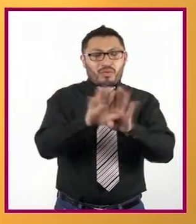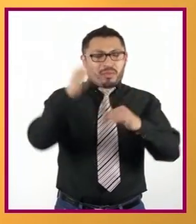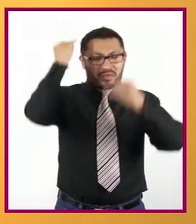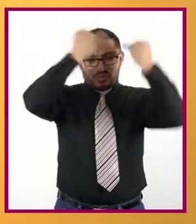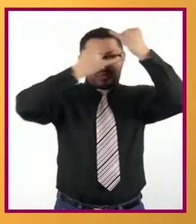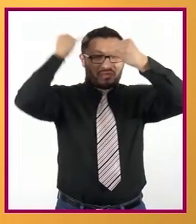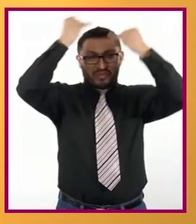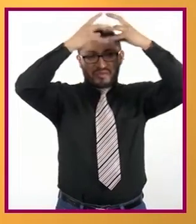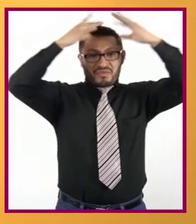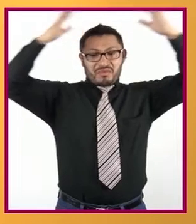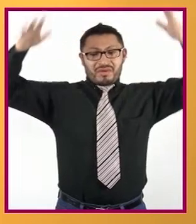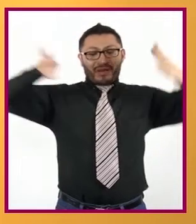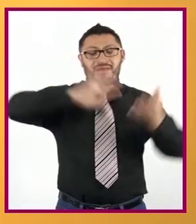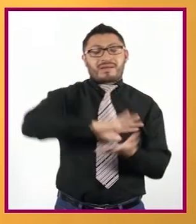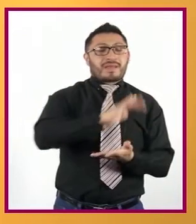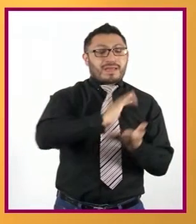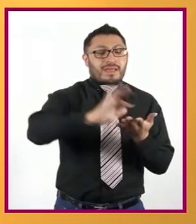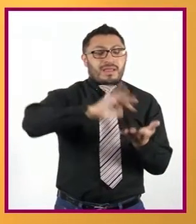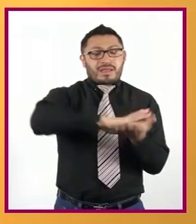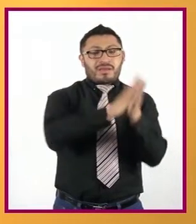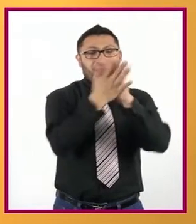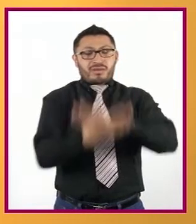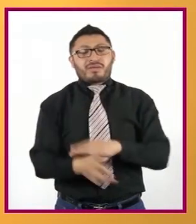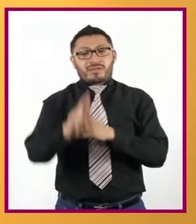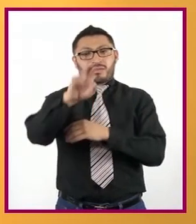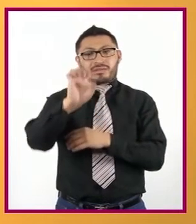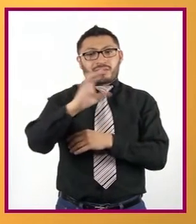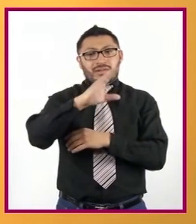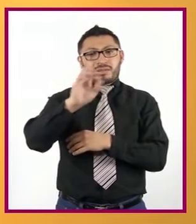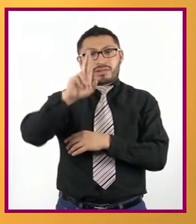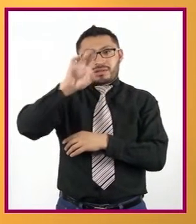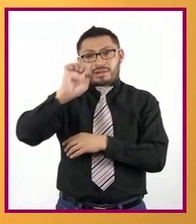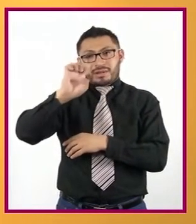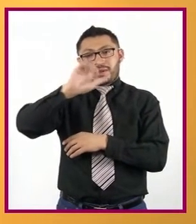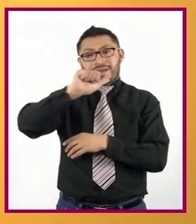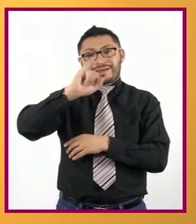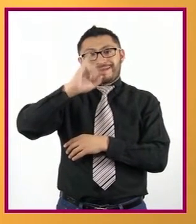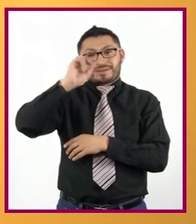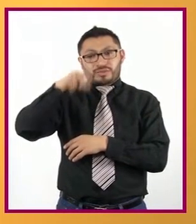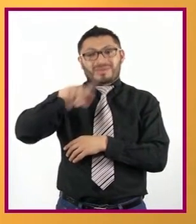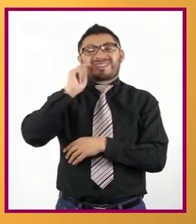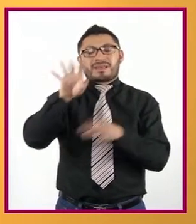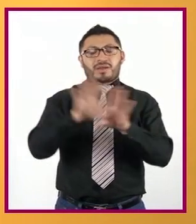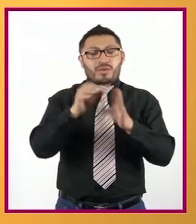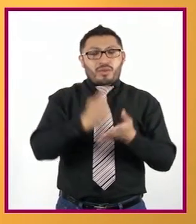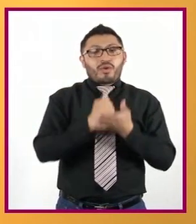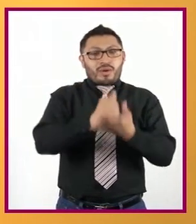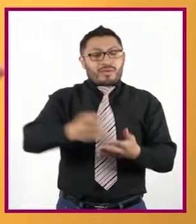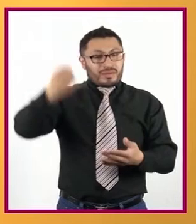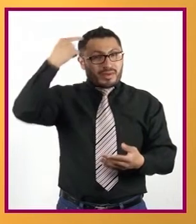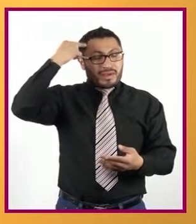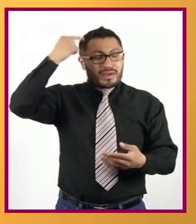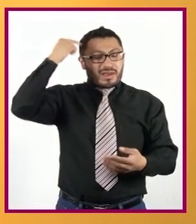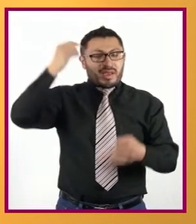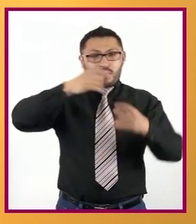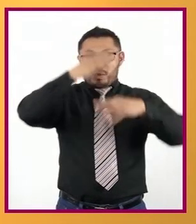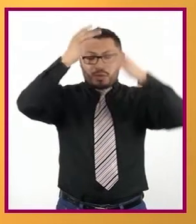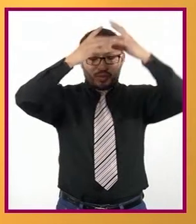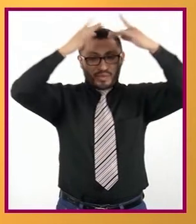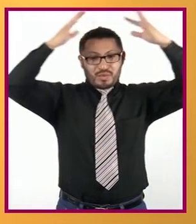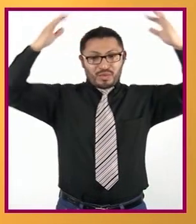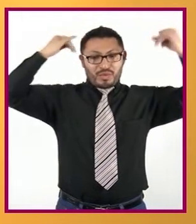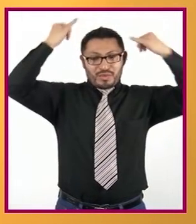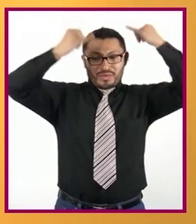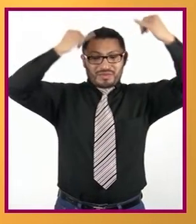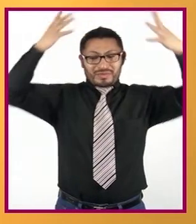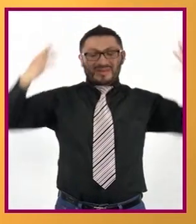la lectura se convierte en recreación, que además nos ayuda a ejercitar la mente. Aunque también existen